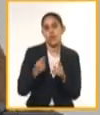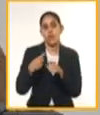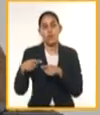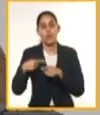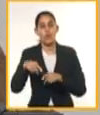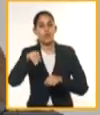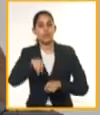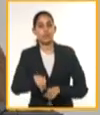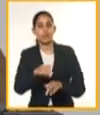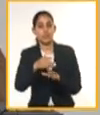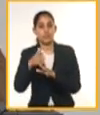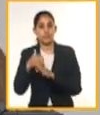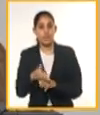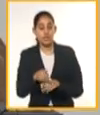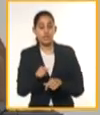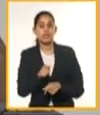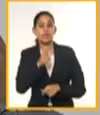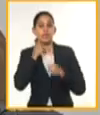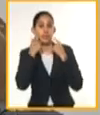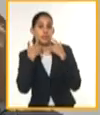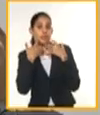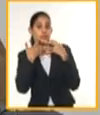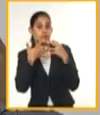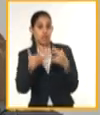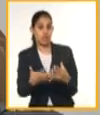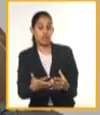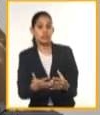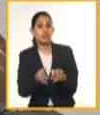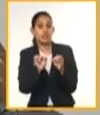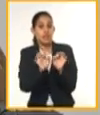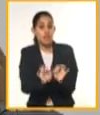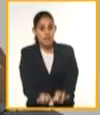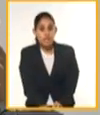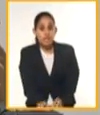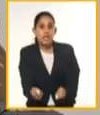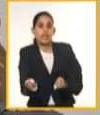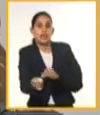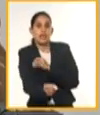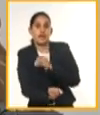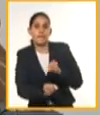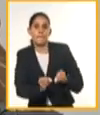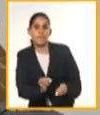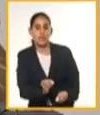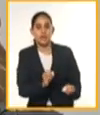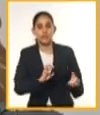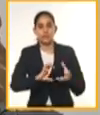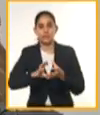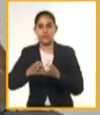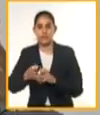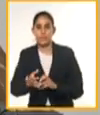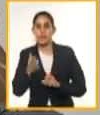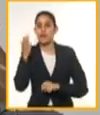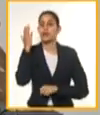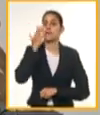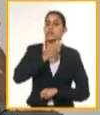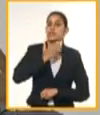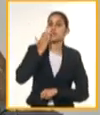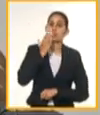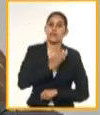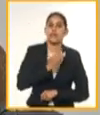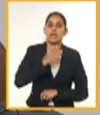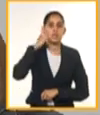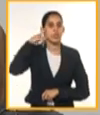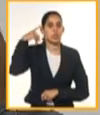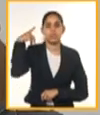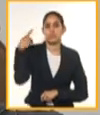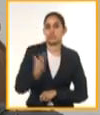en términos ajedrecísticos, ese tablero ha sido movido. Ahora los peones no saben lo que van a hacer,